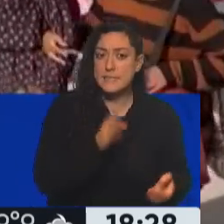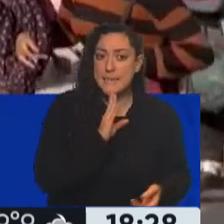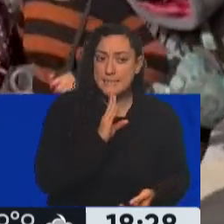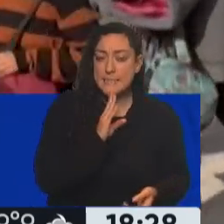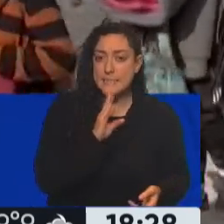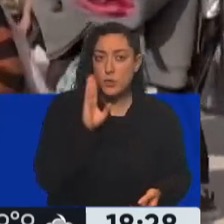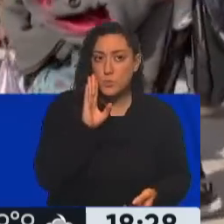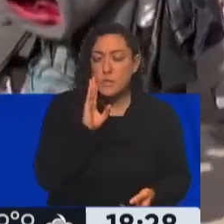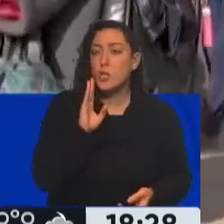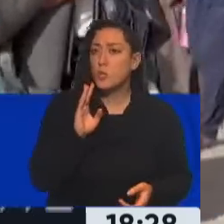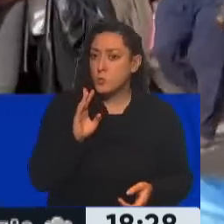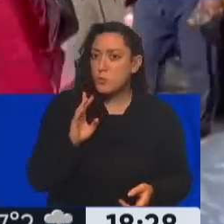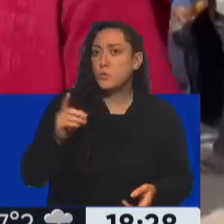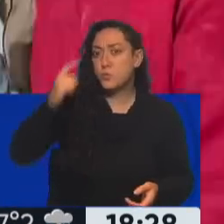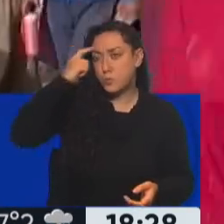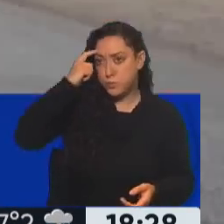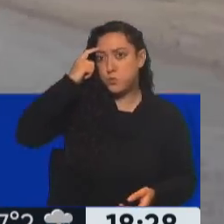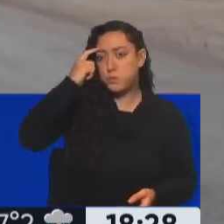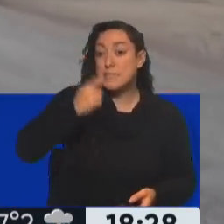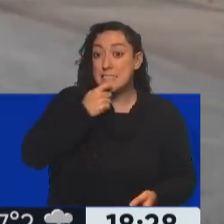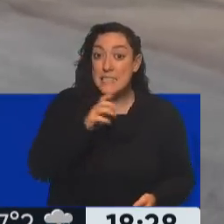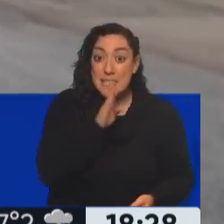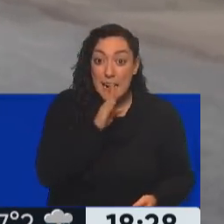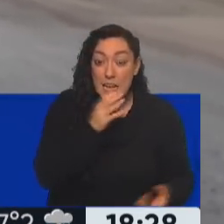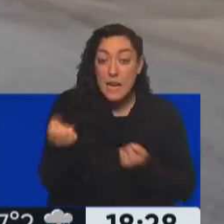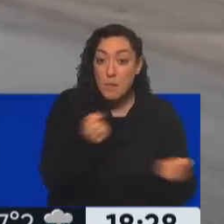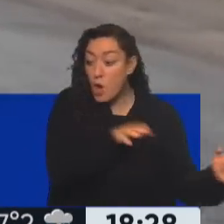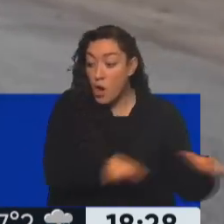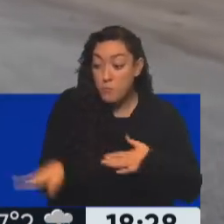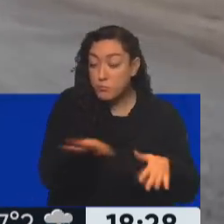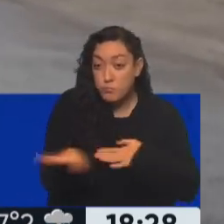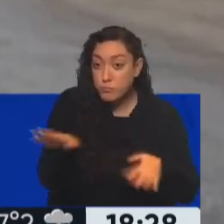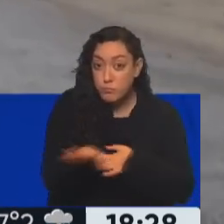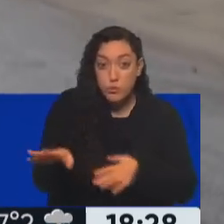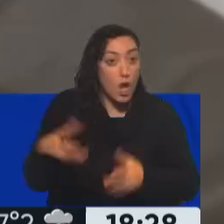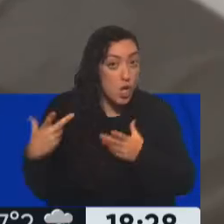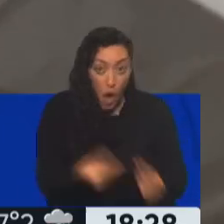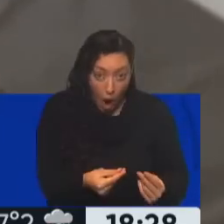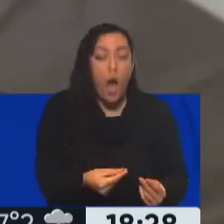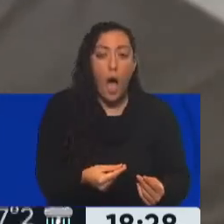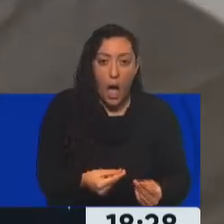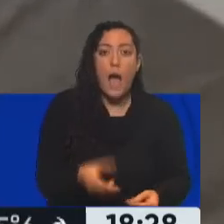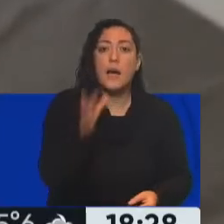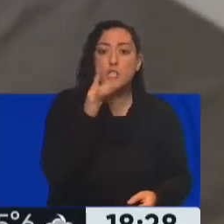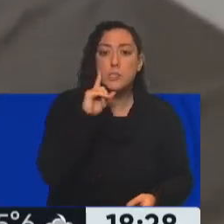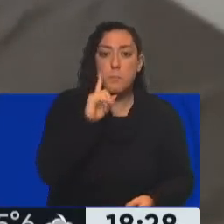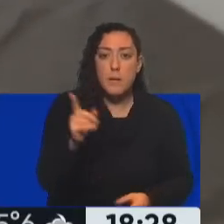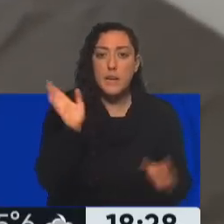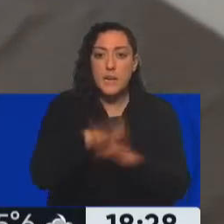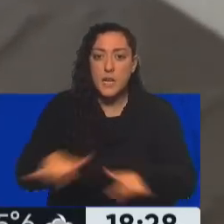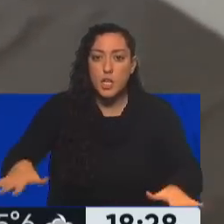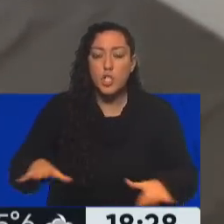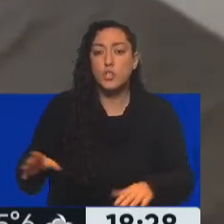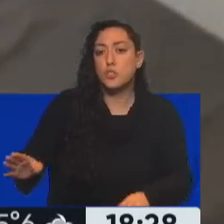de los Estados Unidos. Si Israel no libera la entrada de camiones con ayuda humanitaria a Gaza, unos 14.000 niños podrían morir